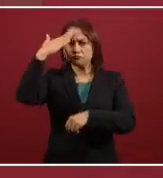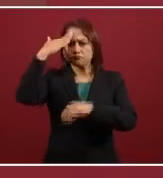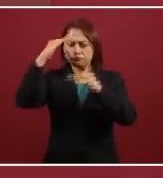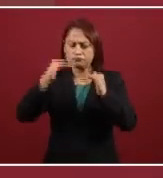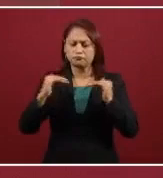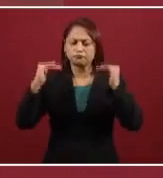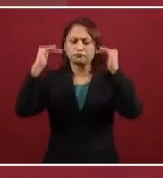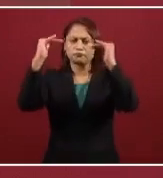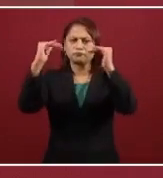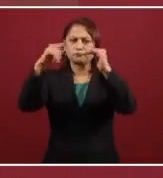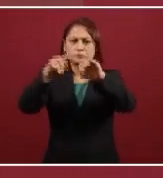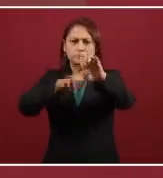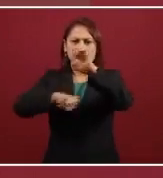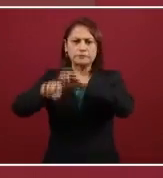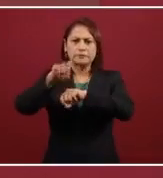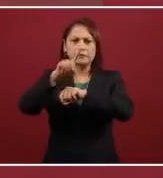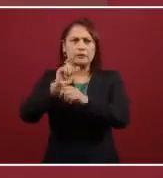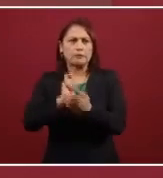que no pagaban.